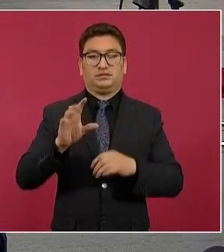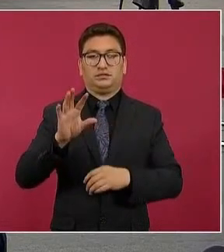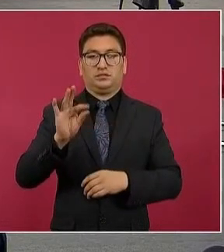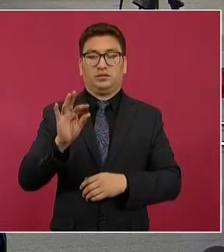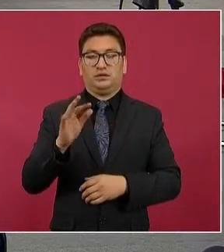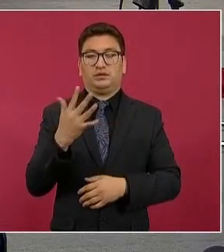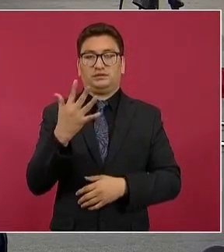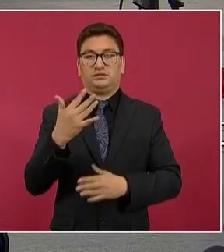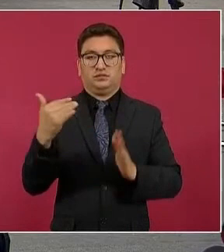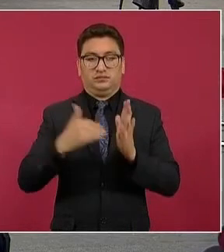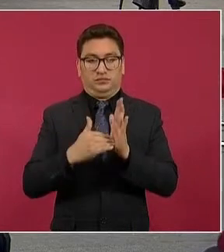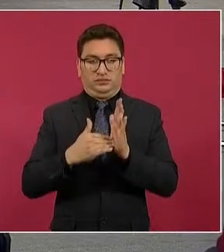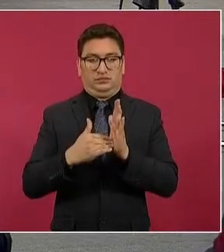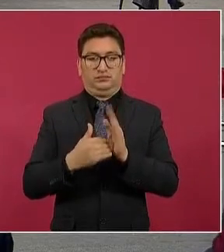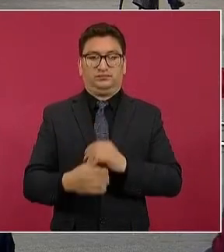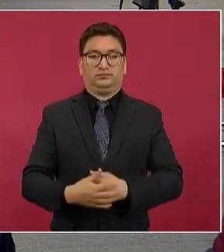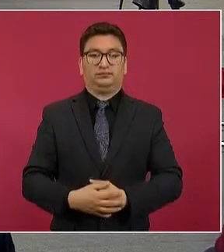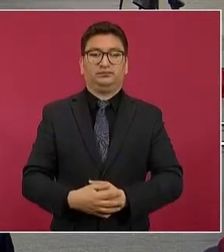745,000